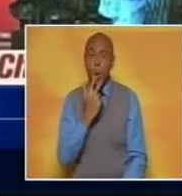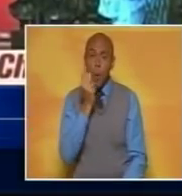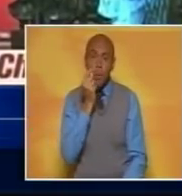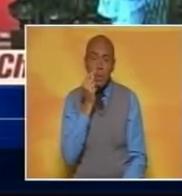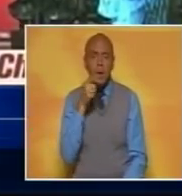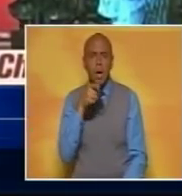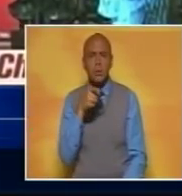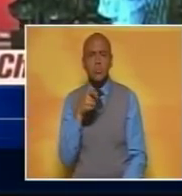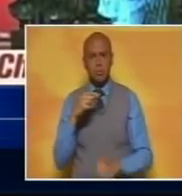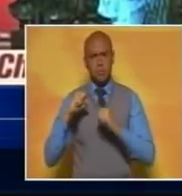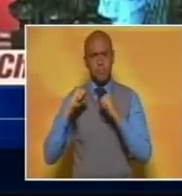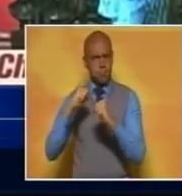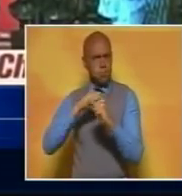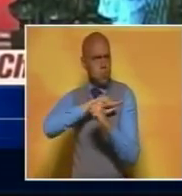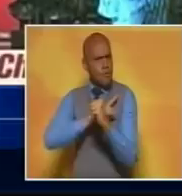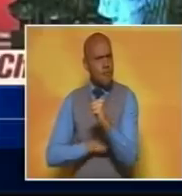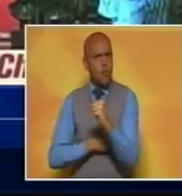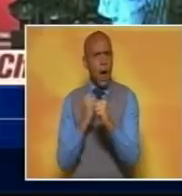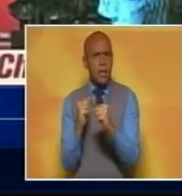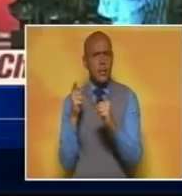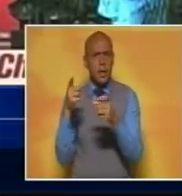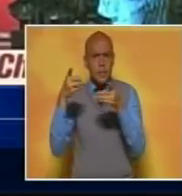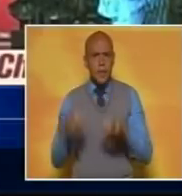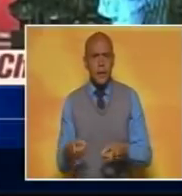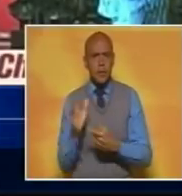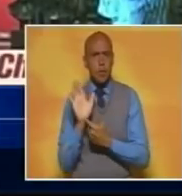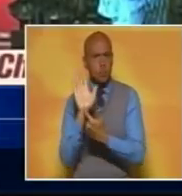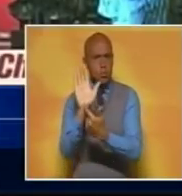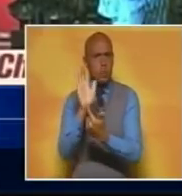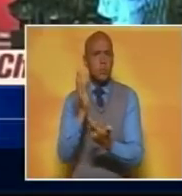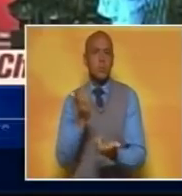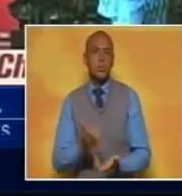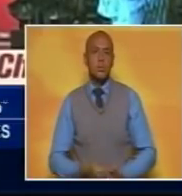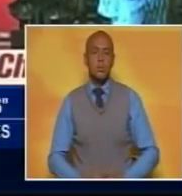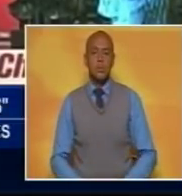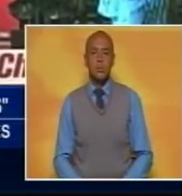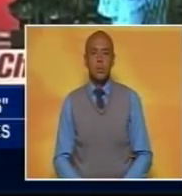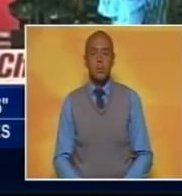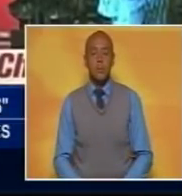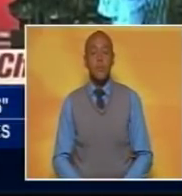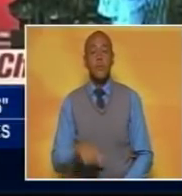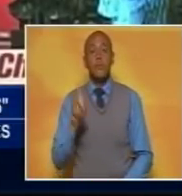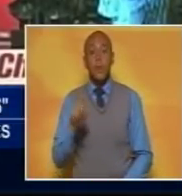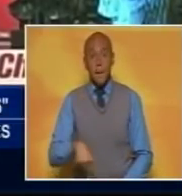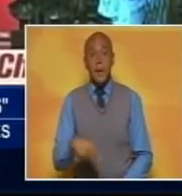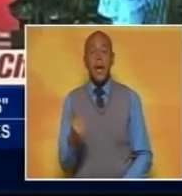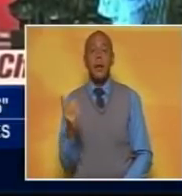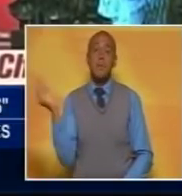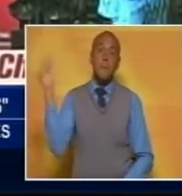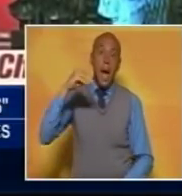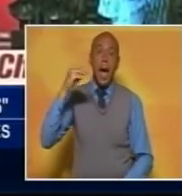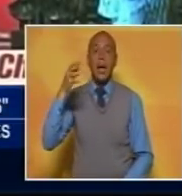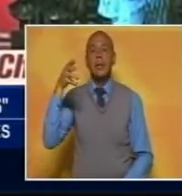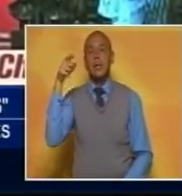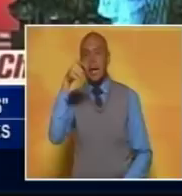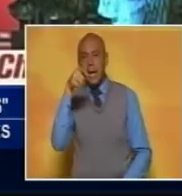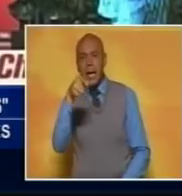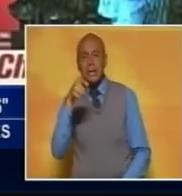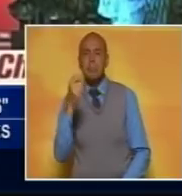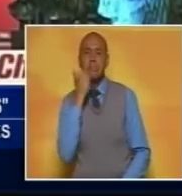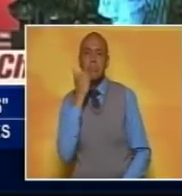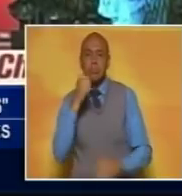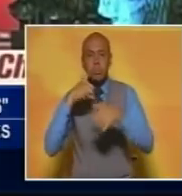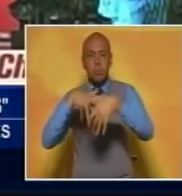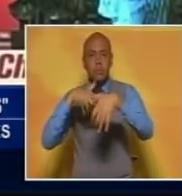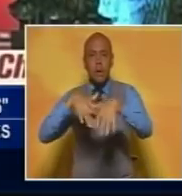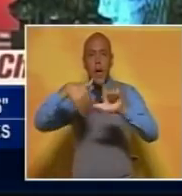la fuerza que tienen cuando toman una decisión. Por otra parte, señaló que estas manifestaciones se han registrado en varios países